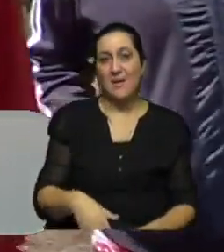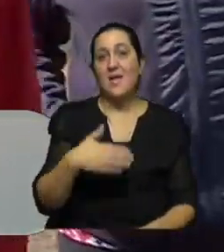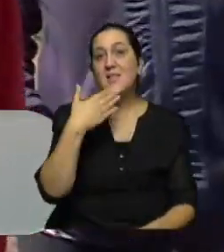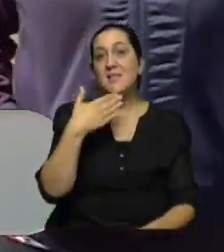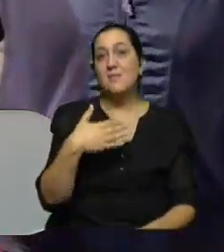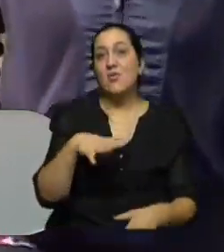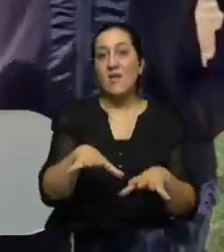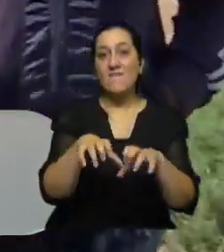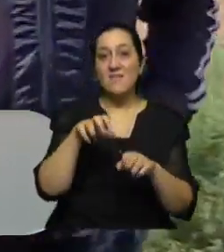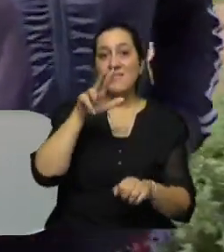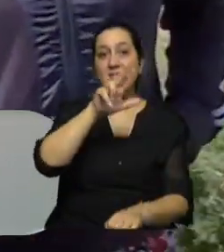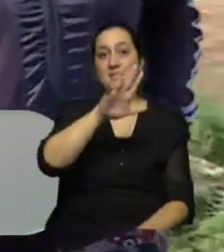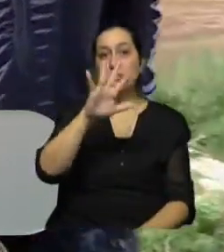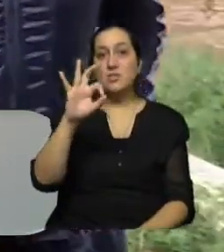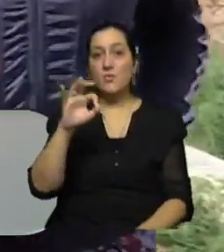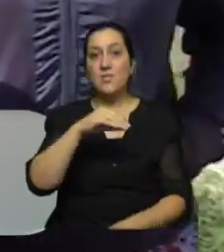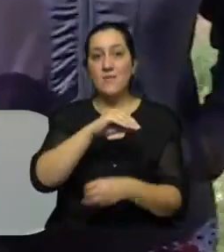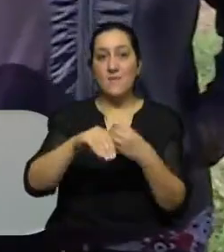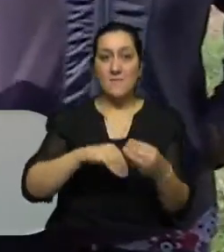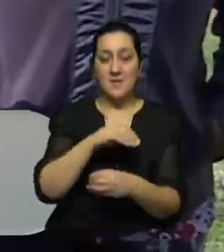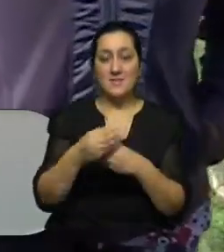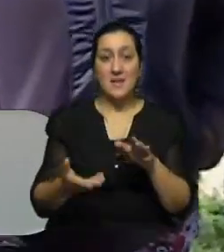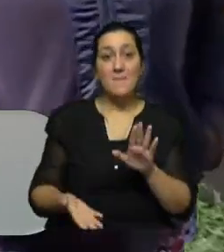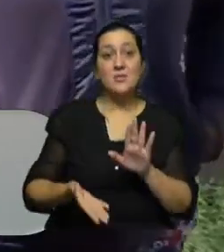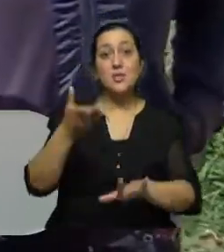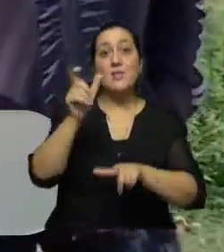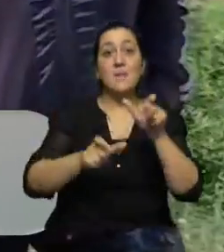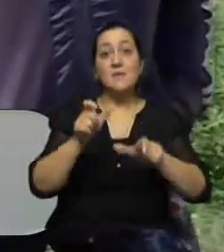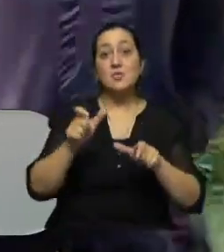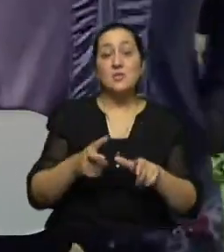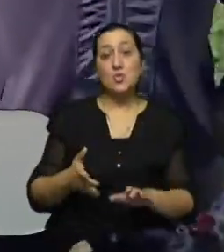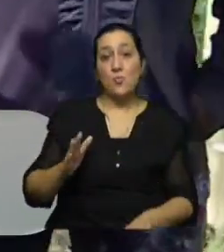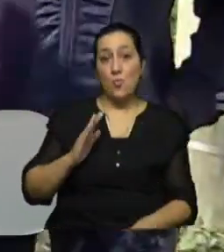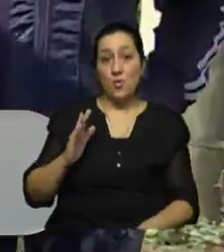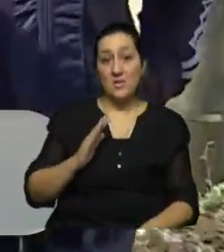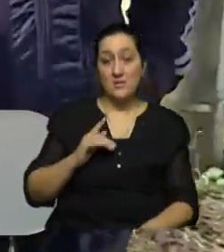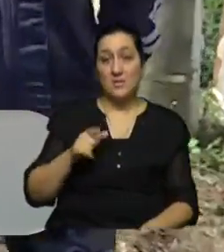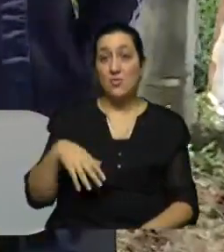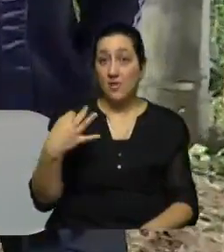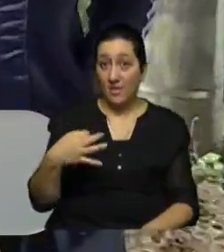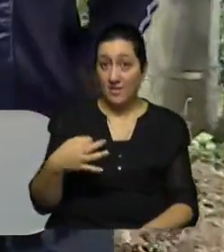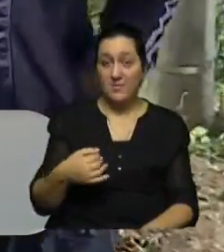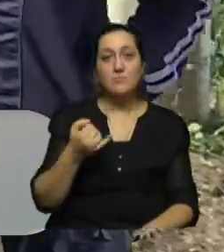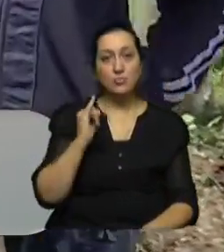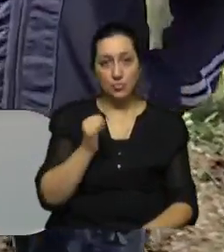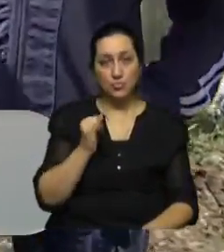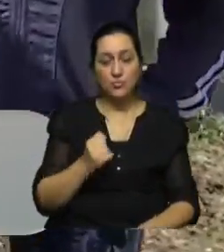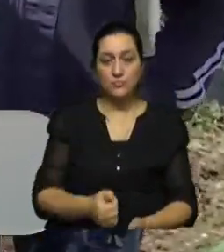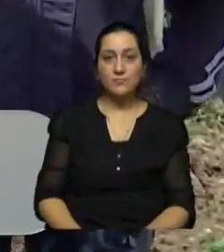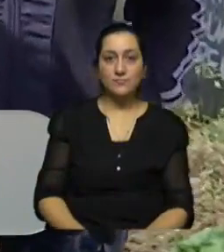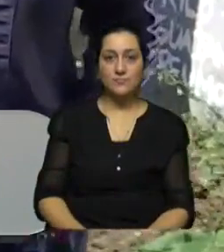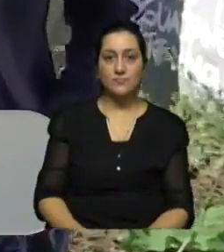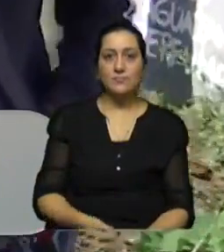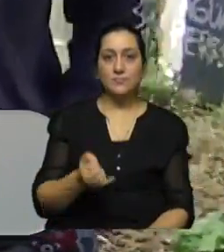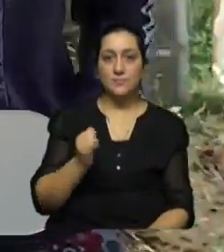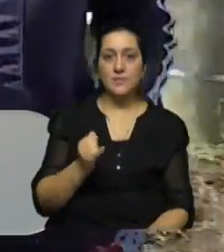unas 350 familias y la mayoría de las personas que viven aquí son mujeres. ¿Esto es un dato de la realidad? Sí, sí,